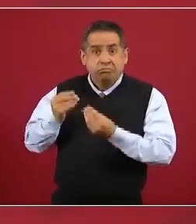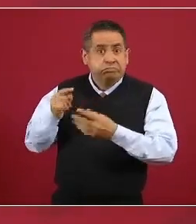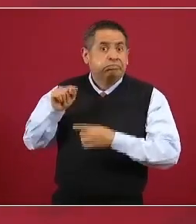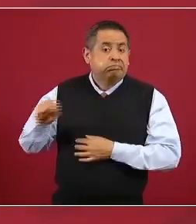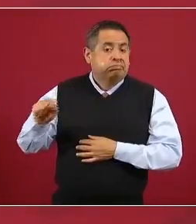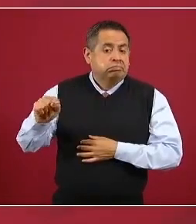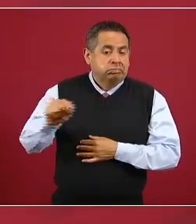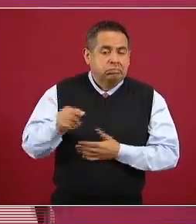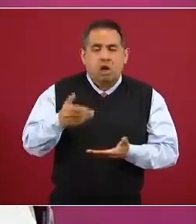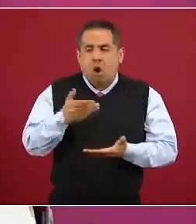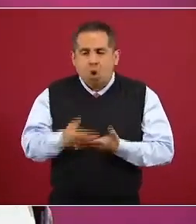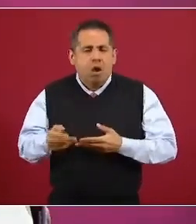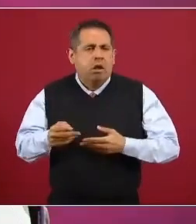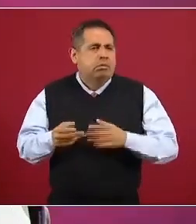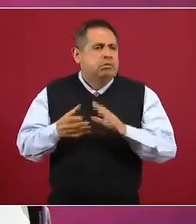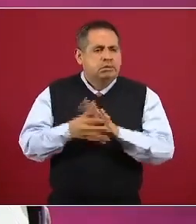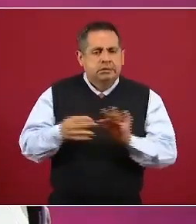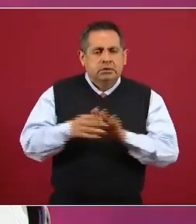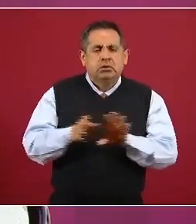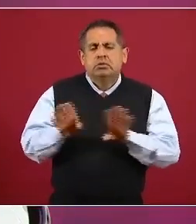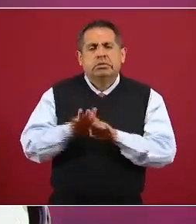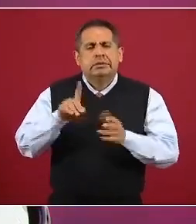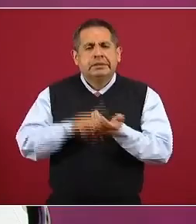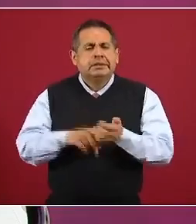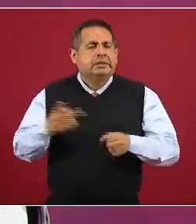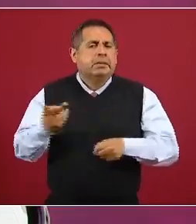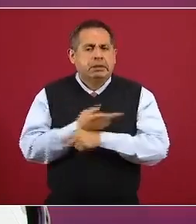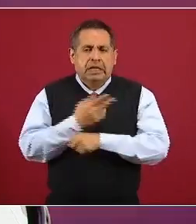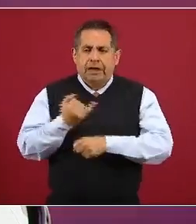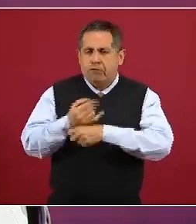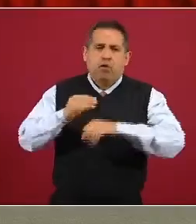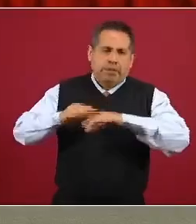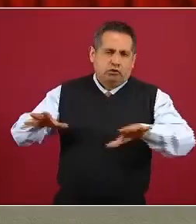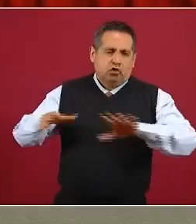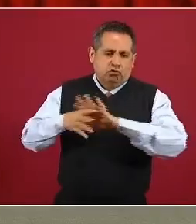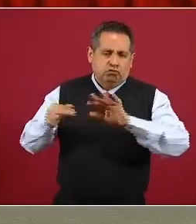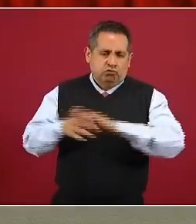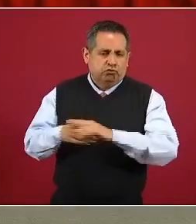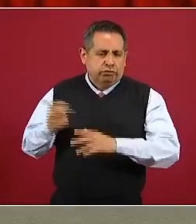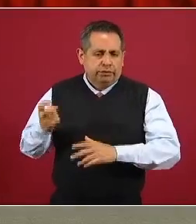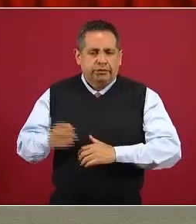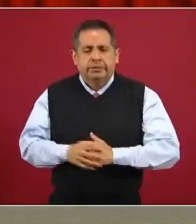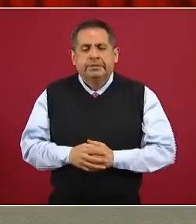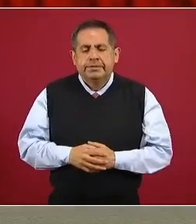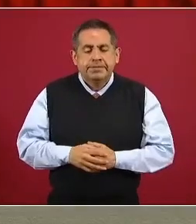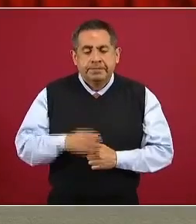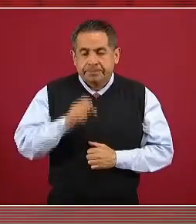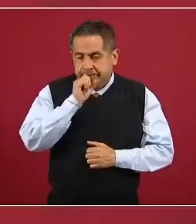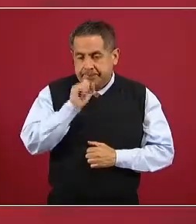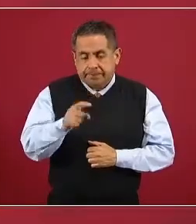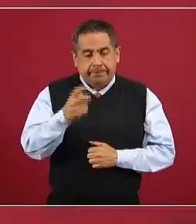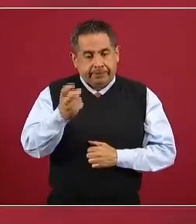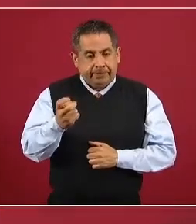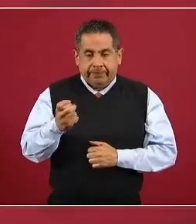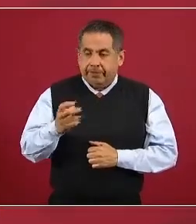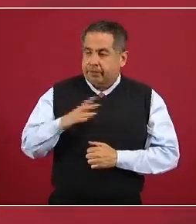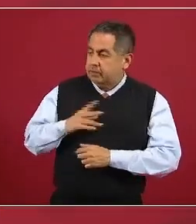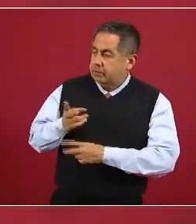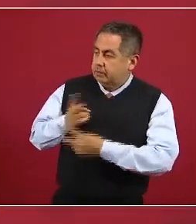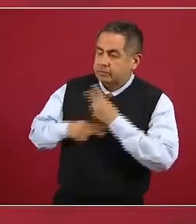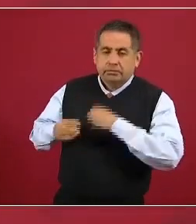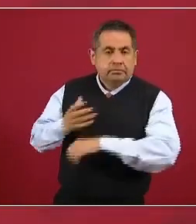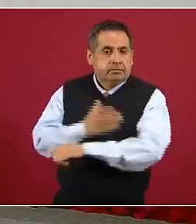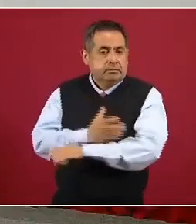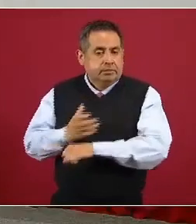de sarampión y hoy día vamos a ver un poco la información al respecto. Para lo mismo y por lo mismo tenemos esta noche